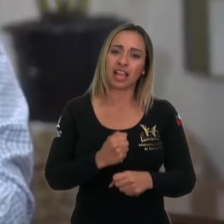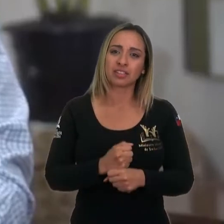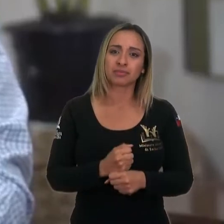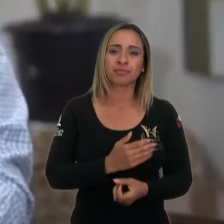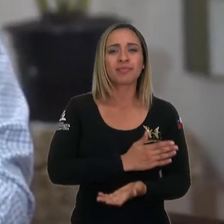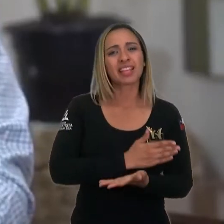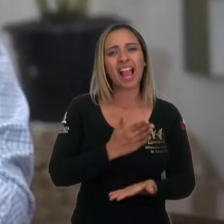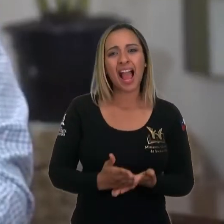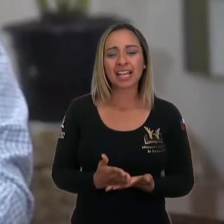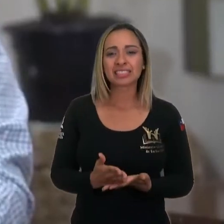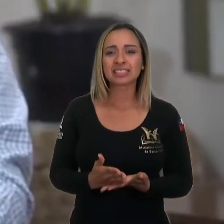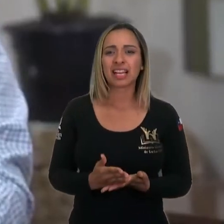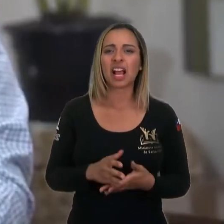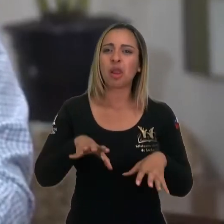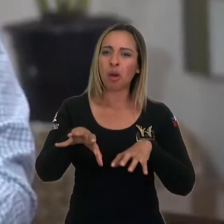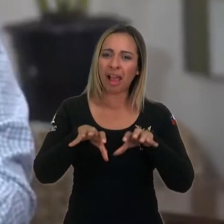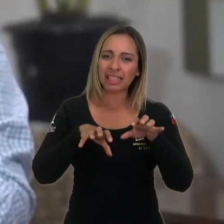los animales, siendo animales,